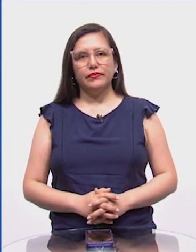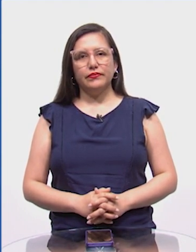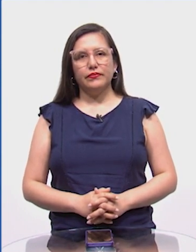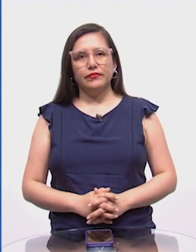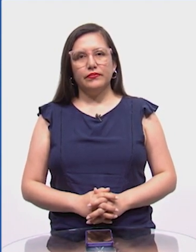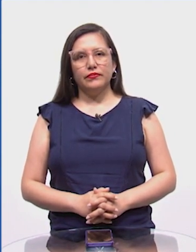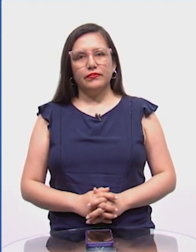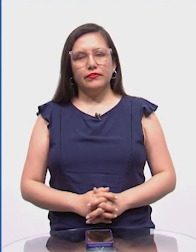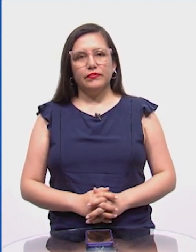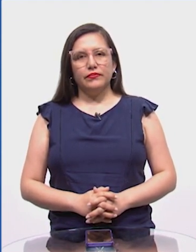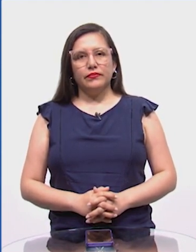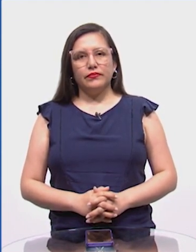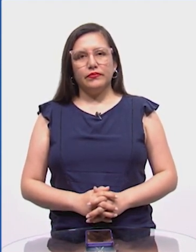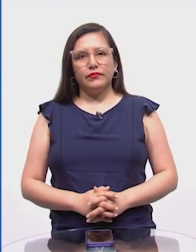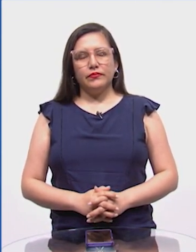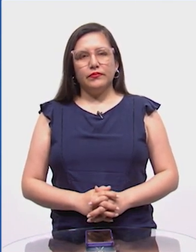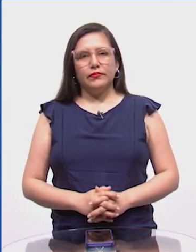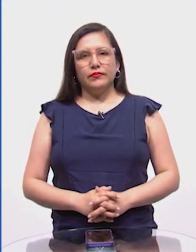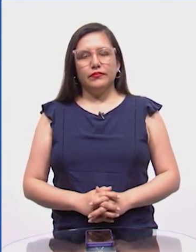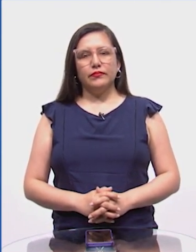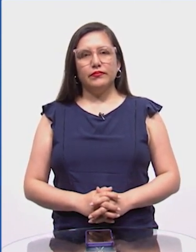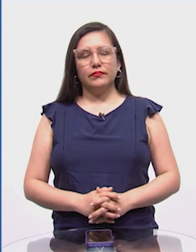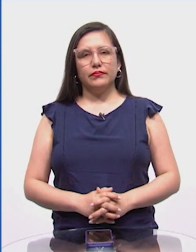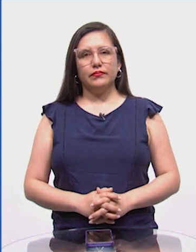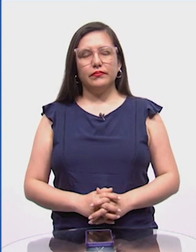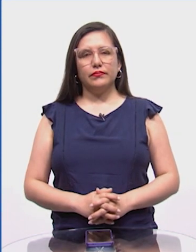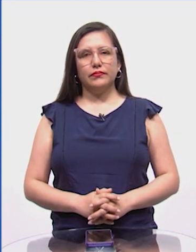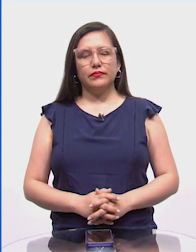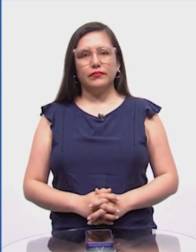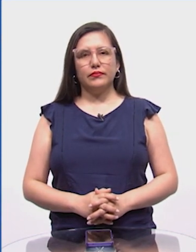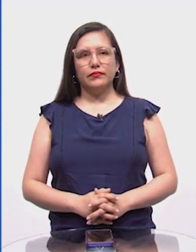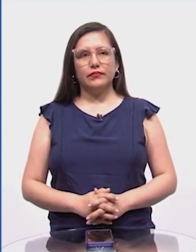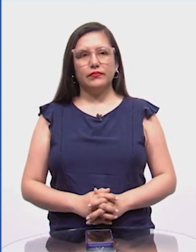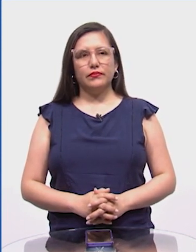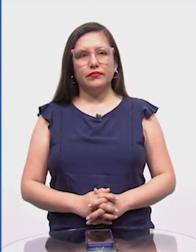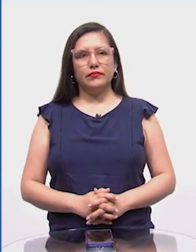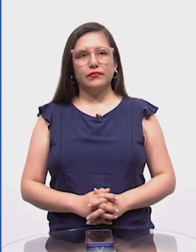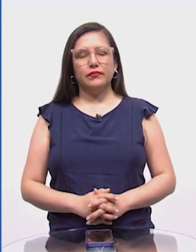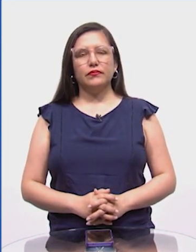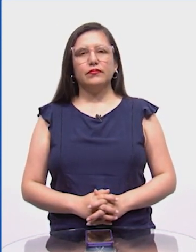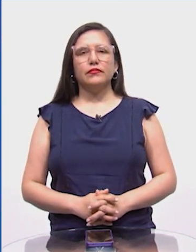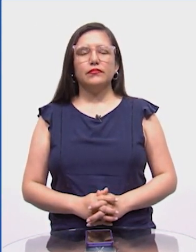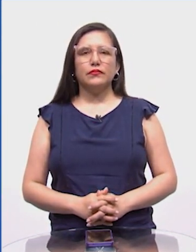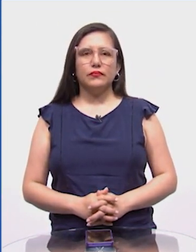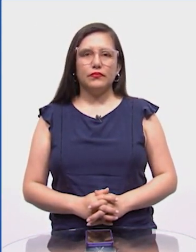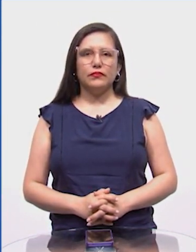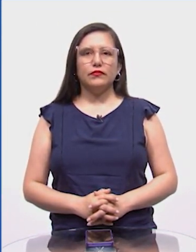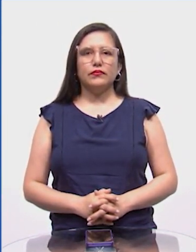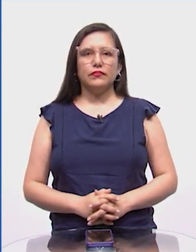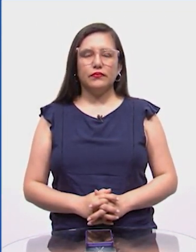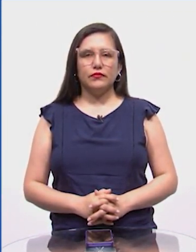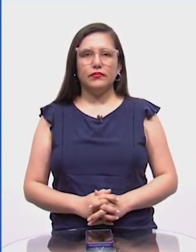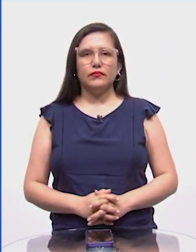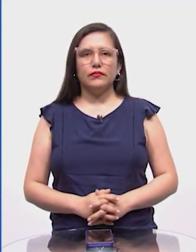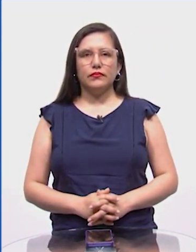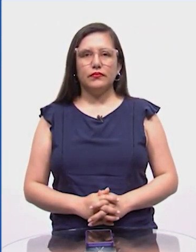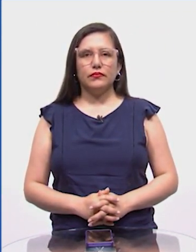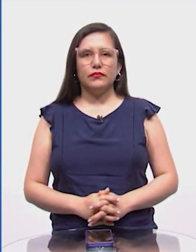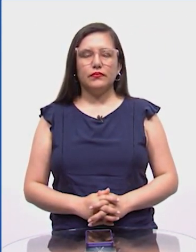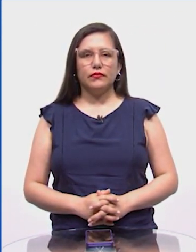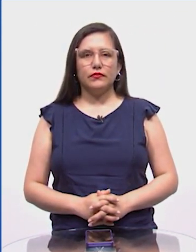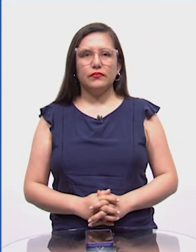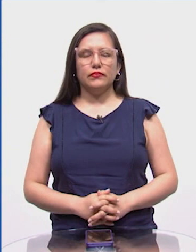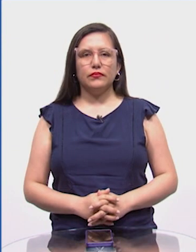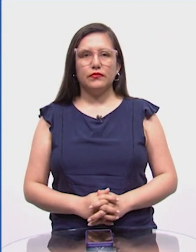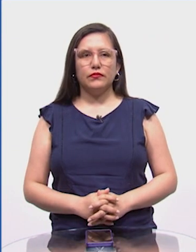respecto al año 2022, pero todavía no recuperan su nivel de prepandemia en un alrededor